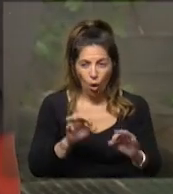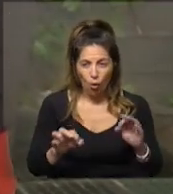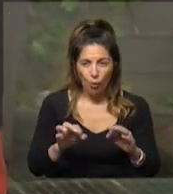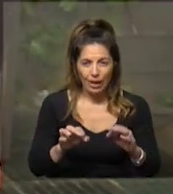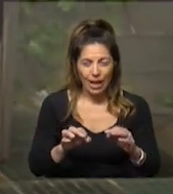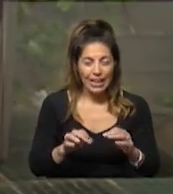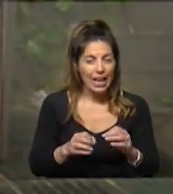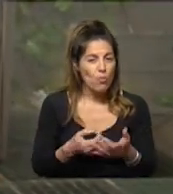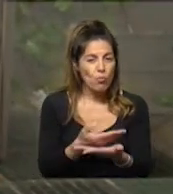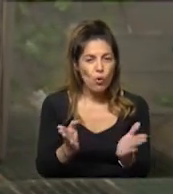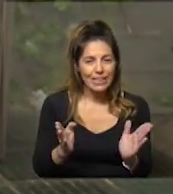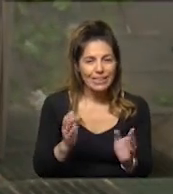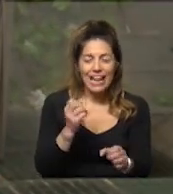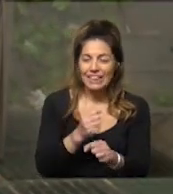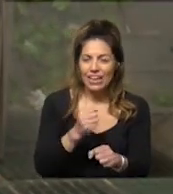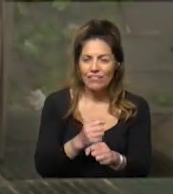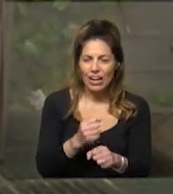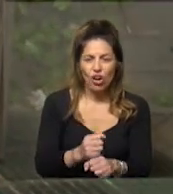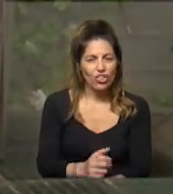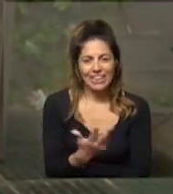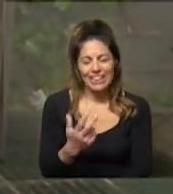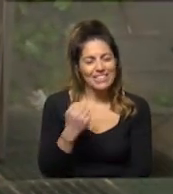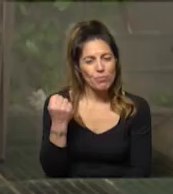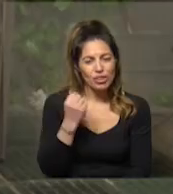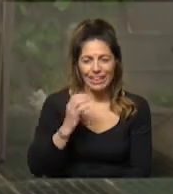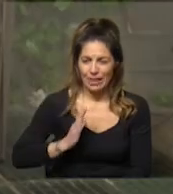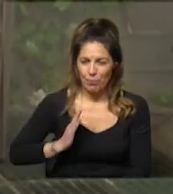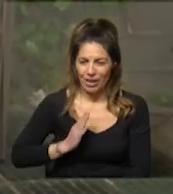gran reflejo de un trabajo de tres grandes mujeres. Muchas gracias.